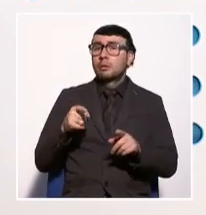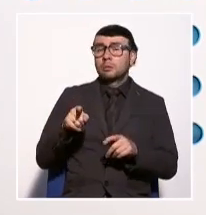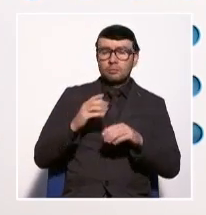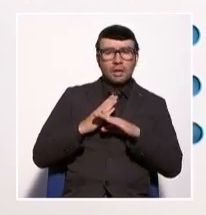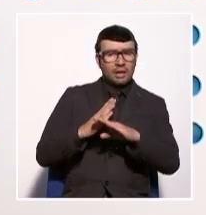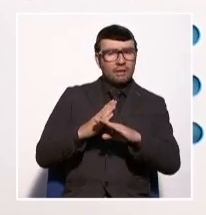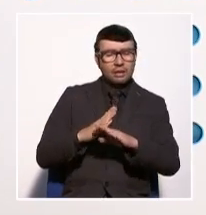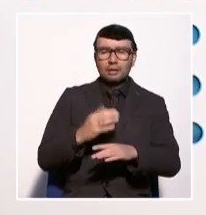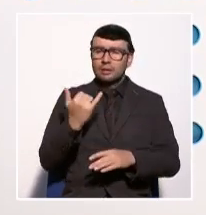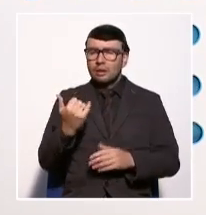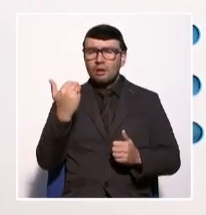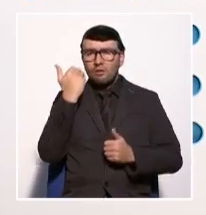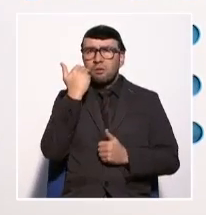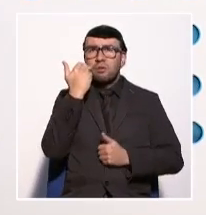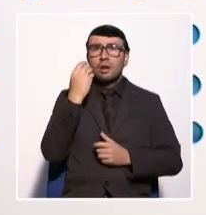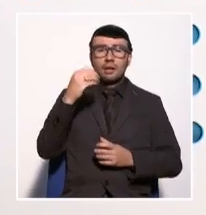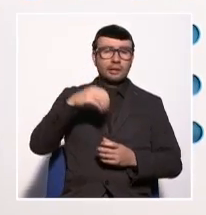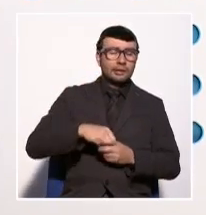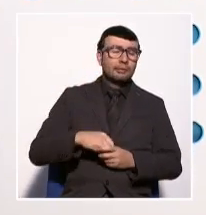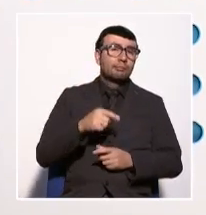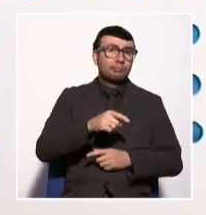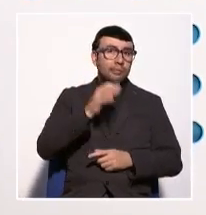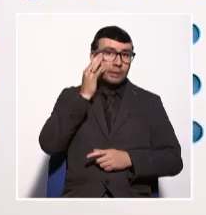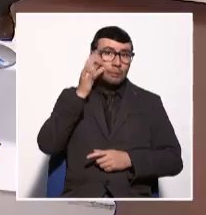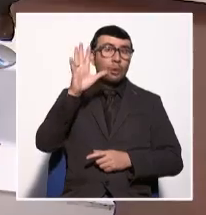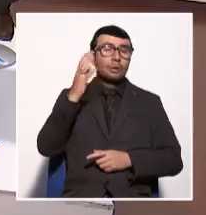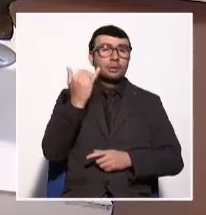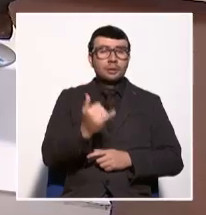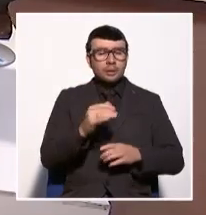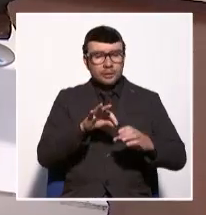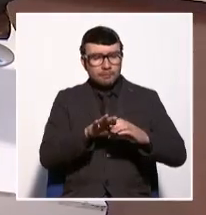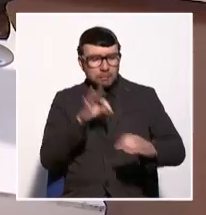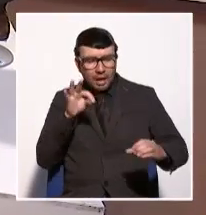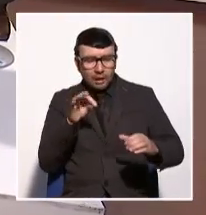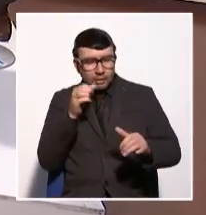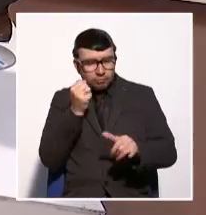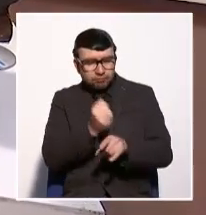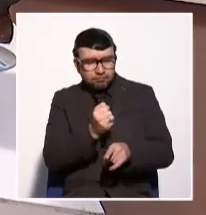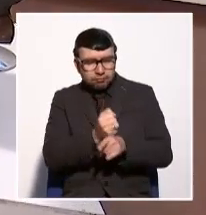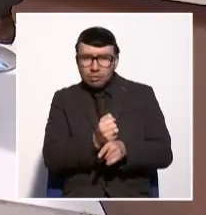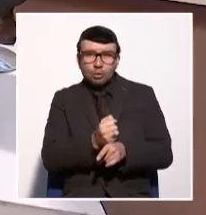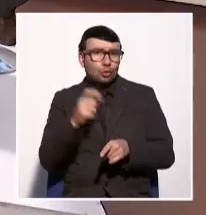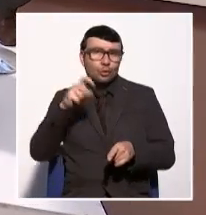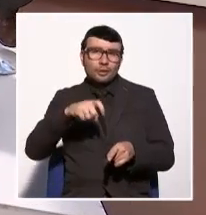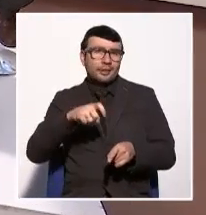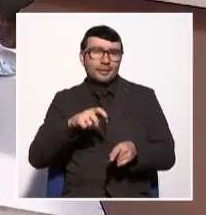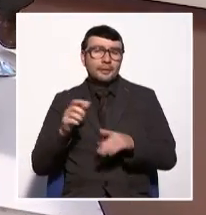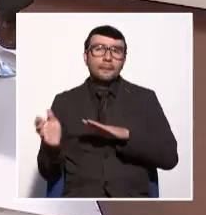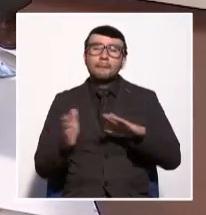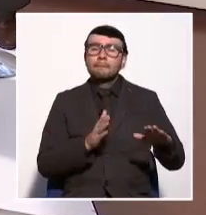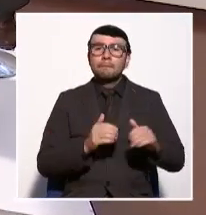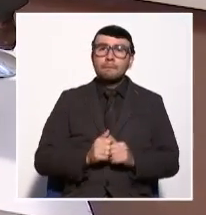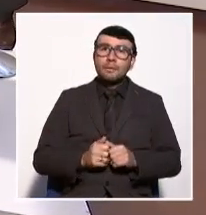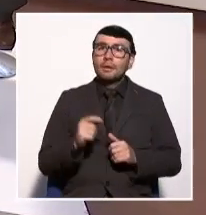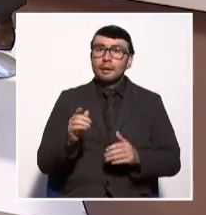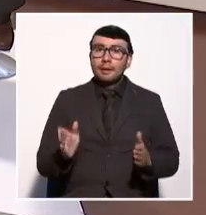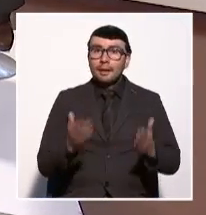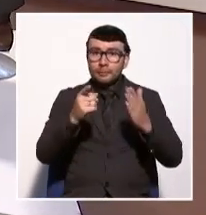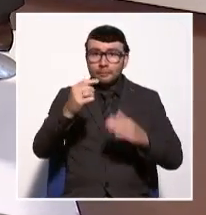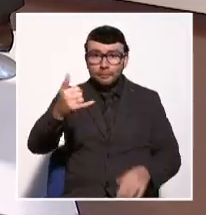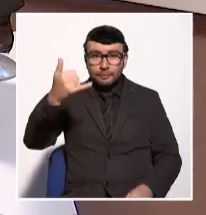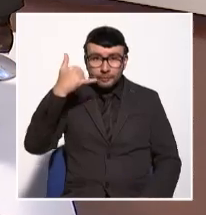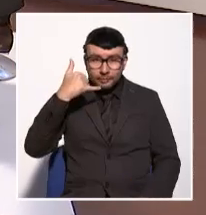parte invasiva de hacer la biopsia de próstata vamos a invitar ya a la audiencia para que por medio de nuestra línea